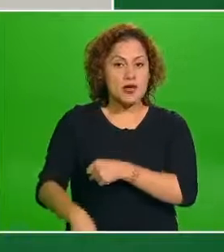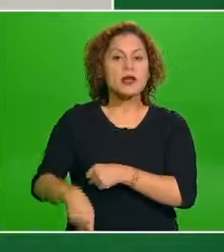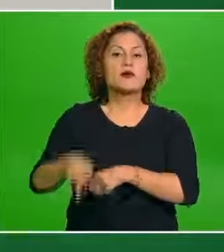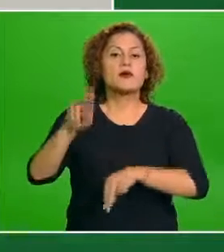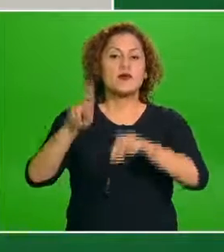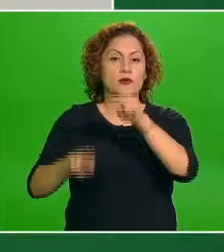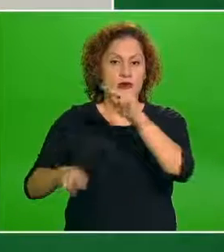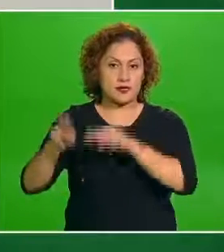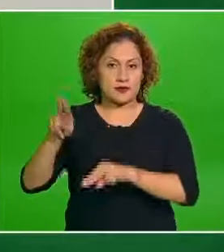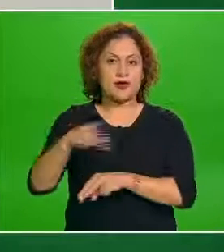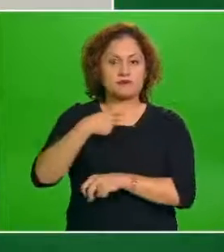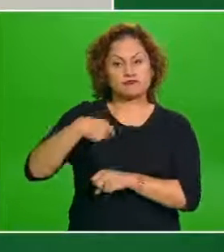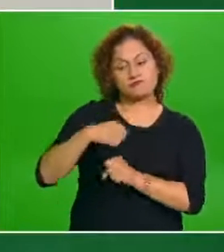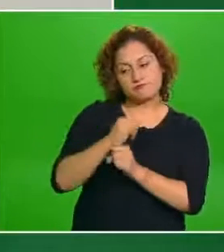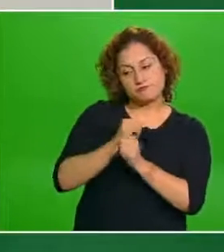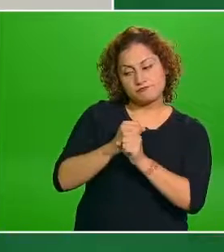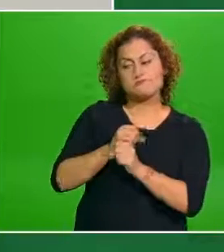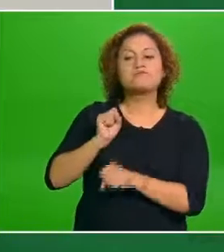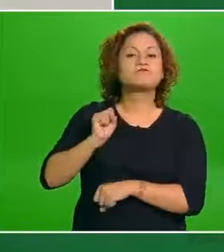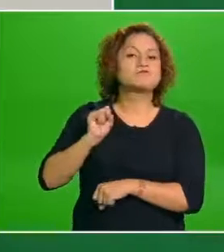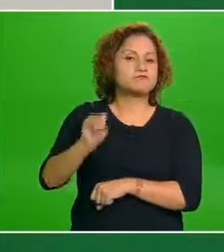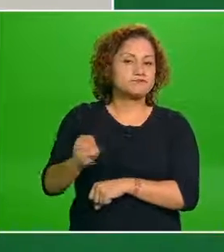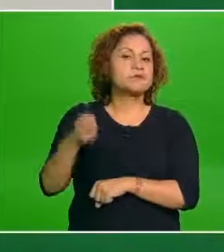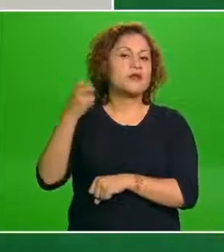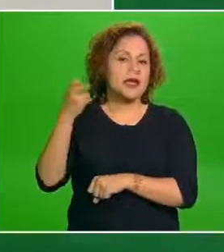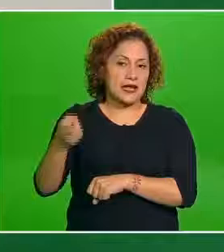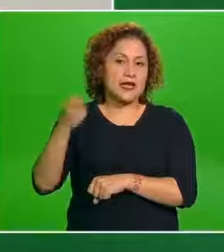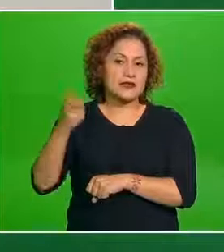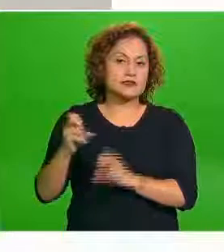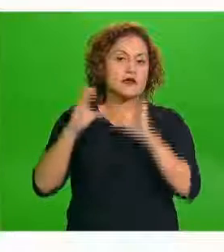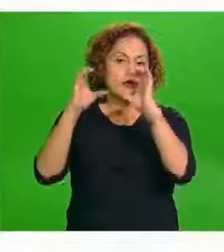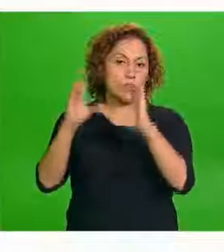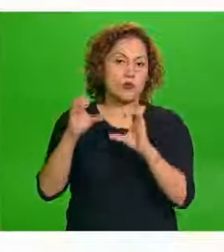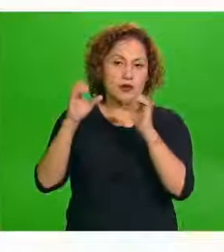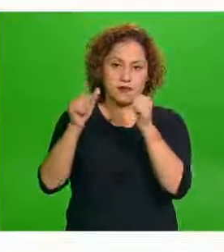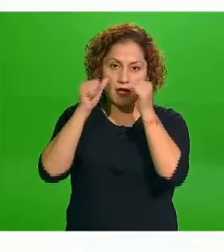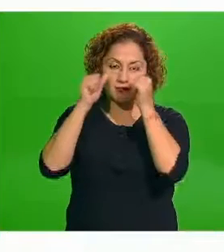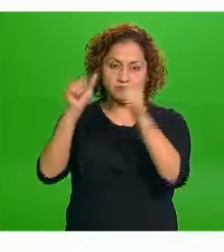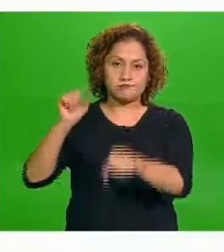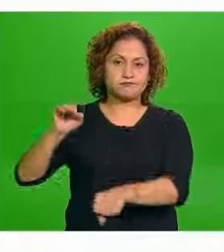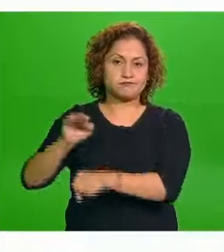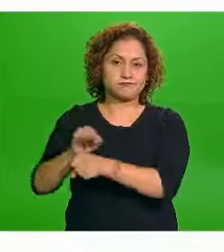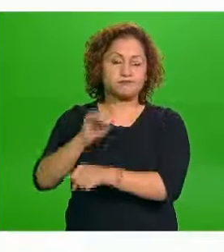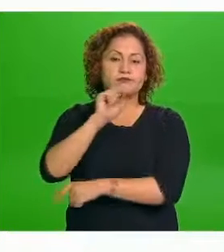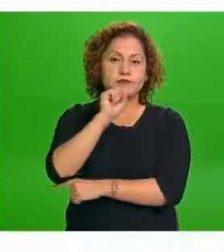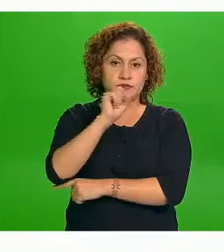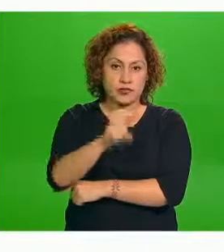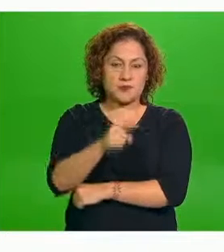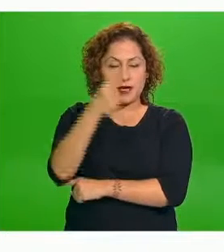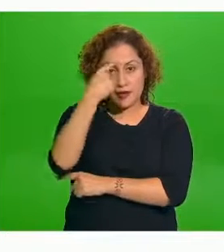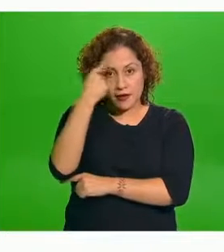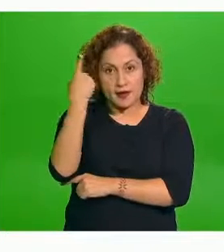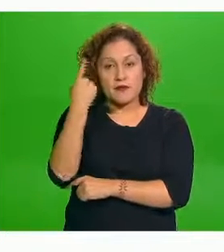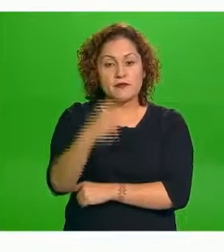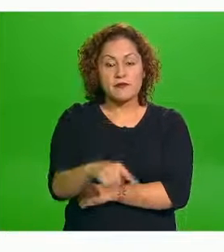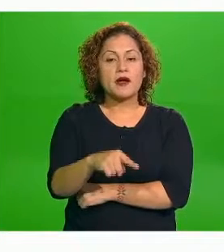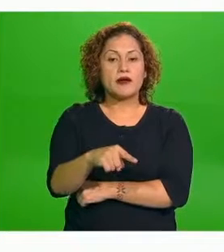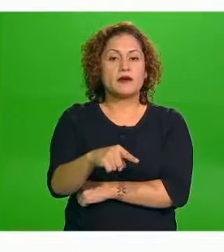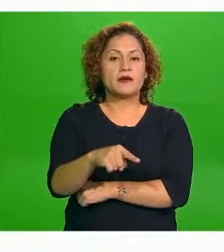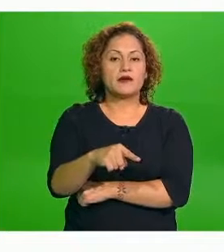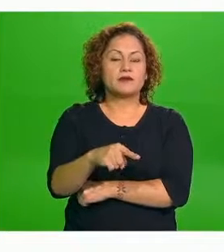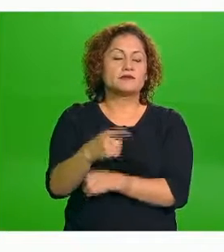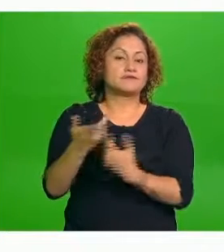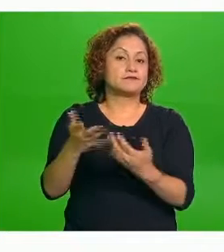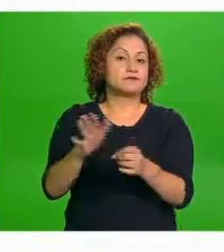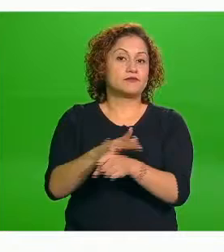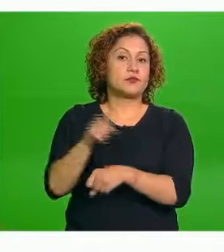del análisis, pues bueno, sería el siguiente grupo poblacional que en su momento también contribuye con cargas importantes, no